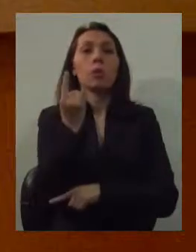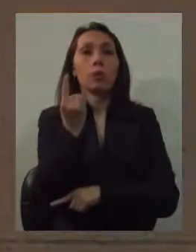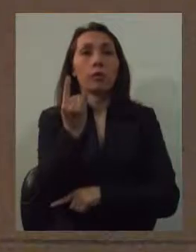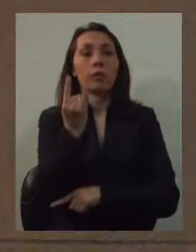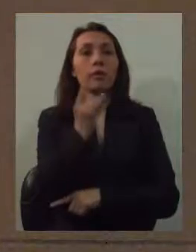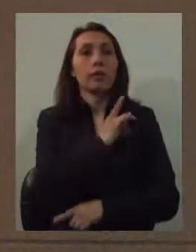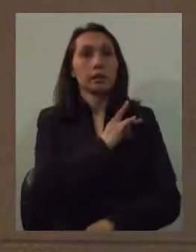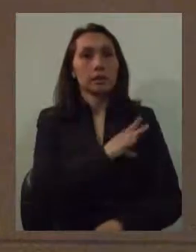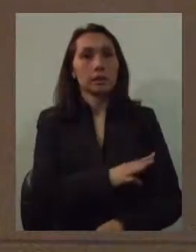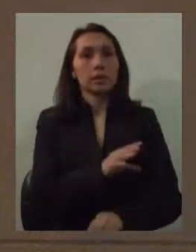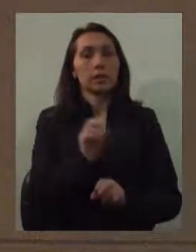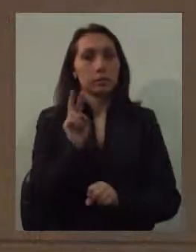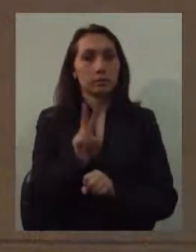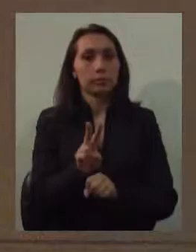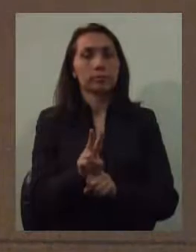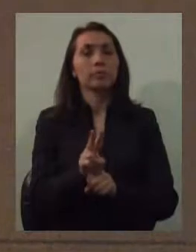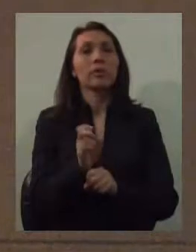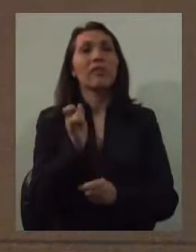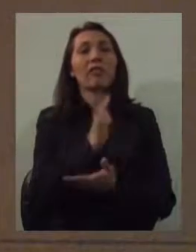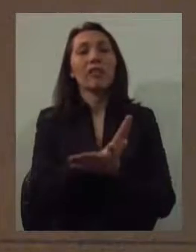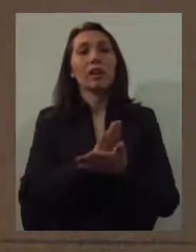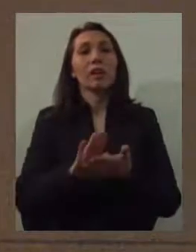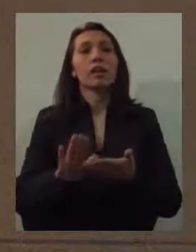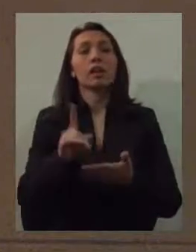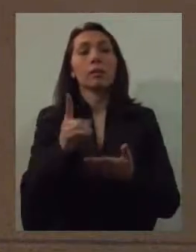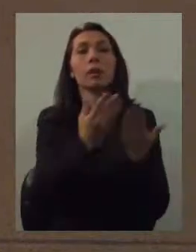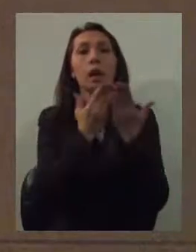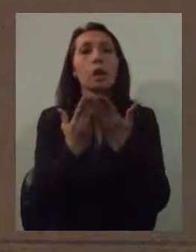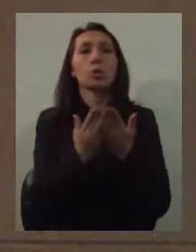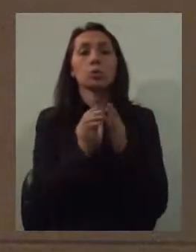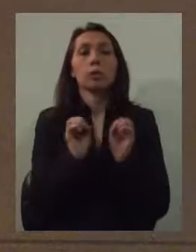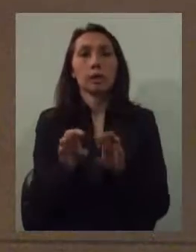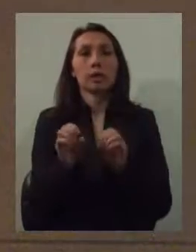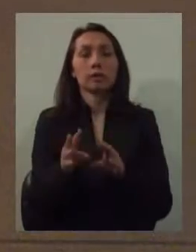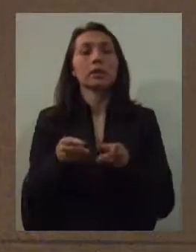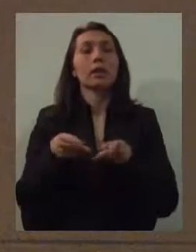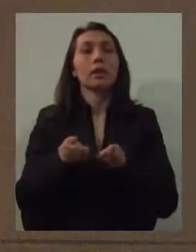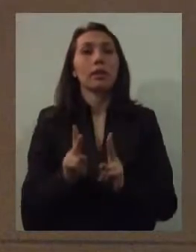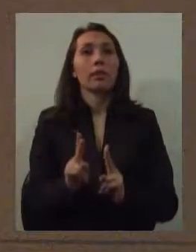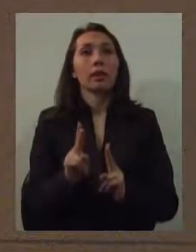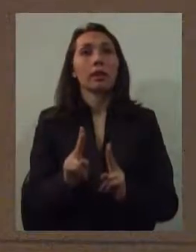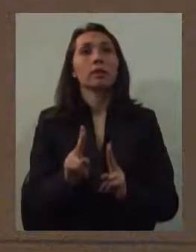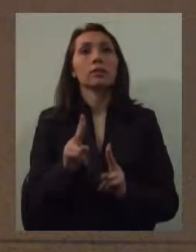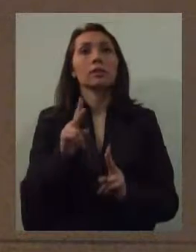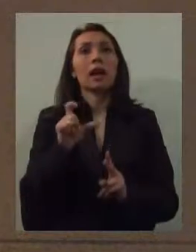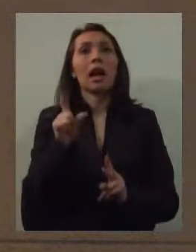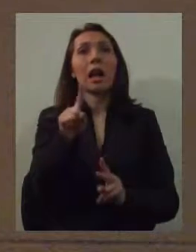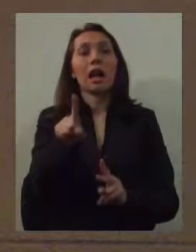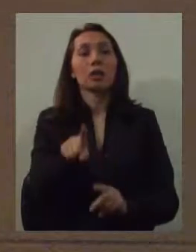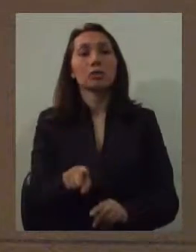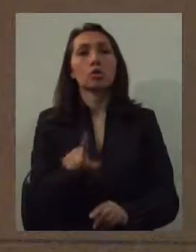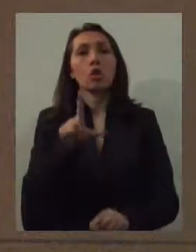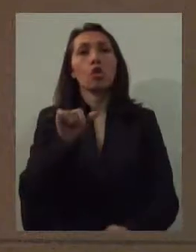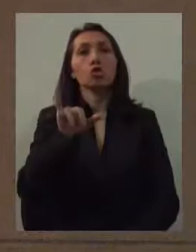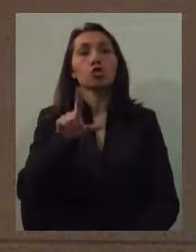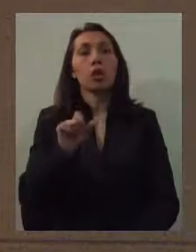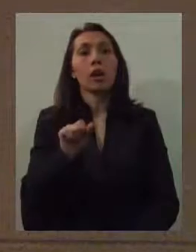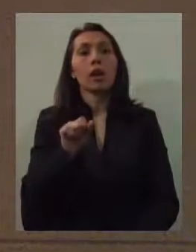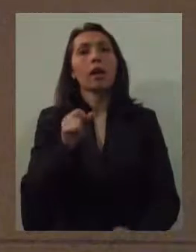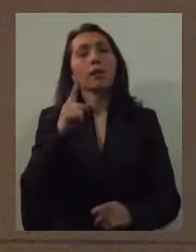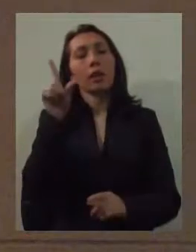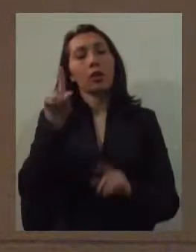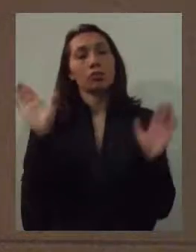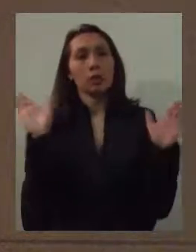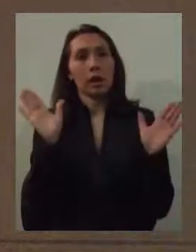Universidad de Chile. Tiene la beca Fulbright para el estudio de la enseñanza del derecho por el método de casos en la Loyola Law School de Los